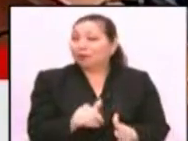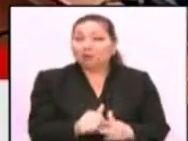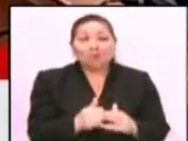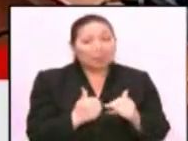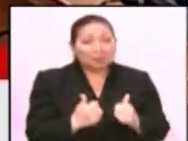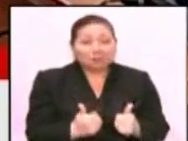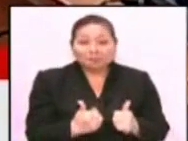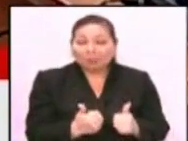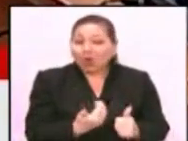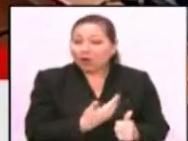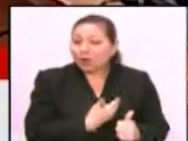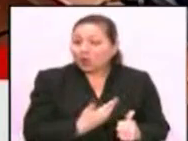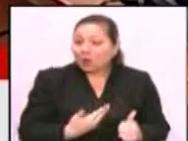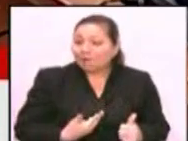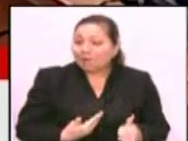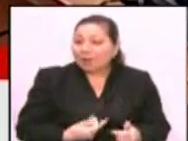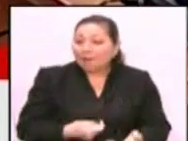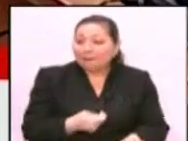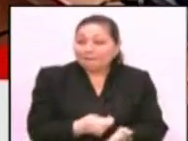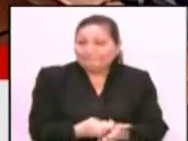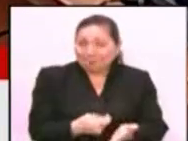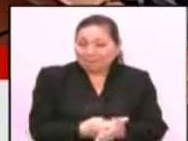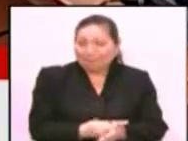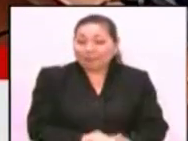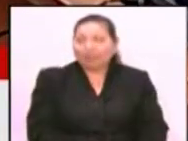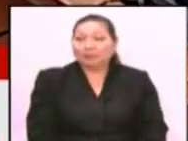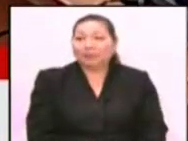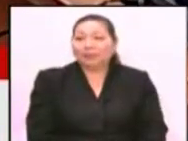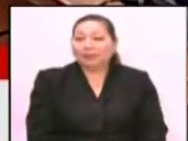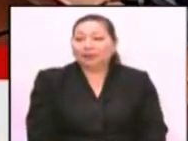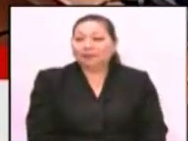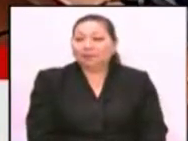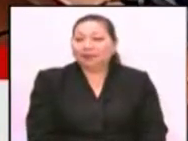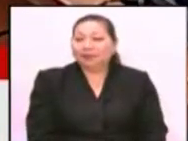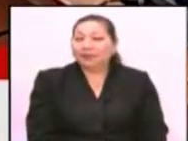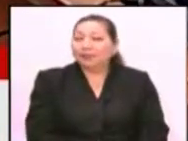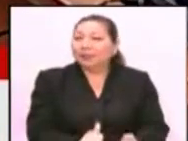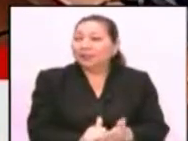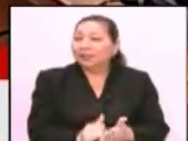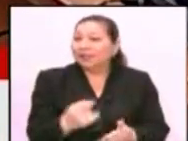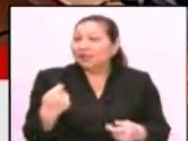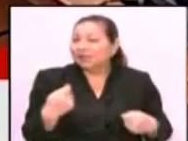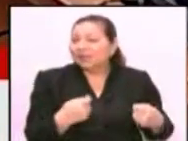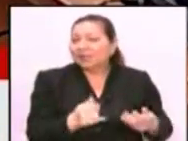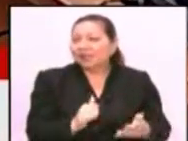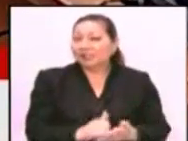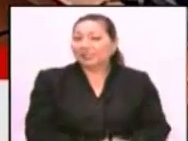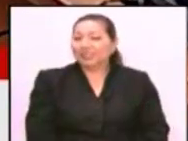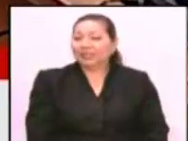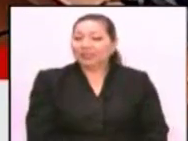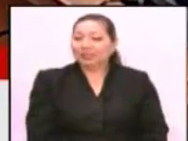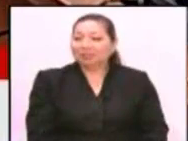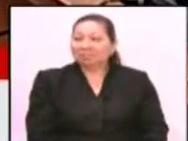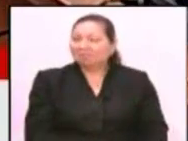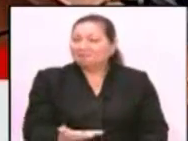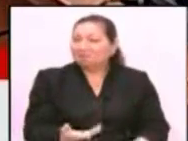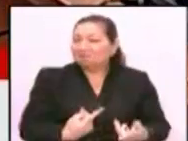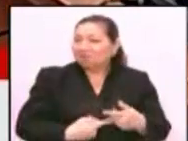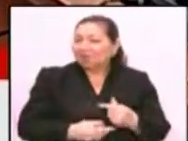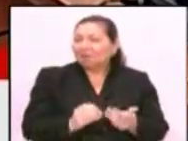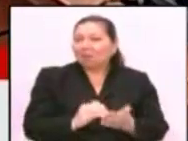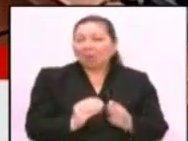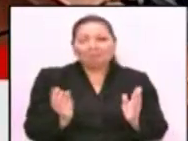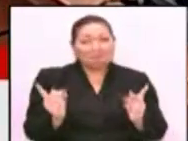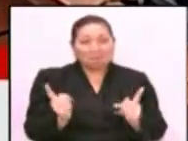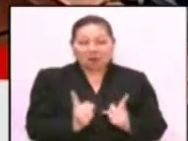bien, el gobierno les va a repagar hasta todo el capital que ellos invirtieron, incluyendo tal vez un retorno muy